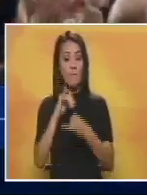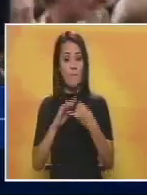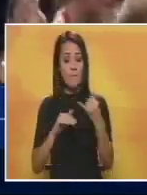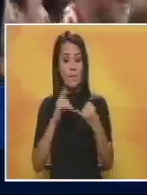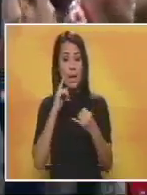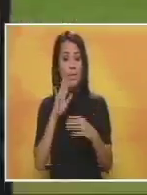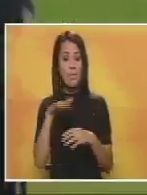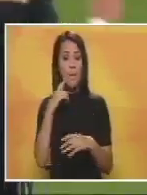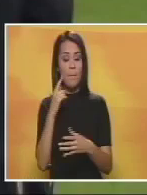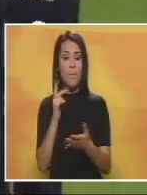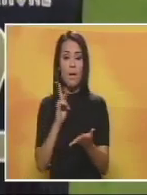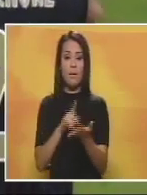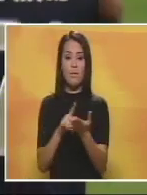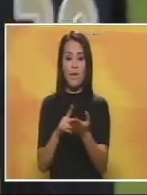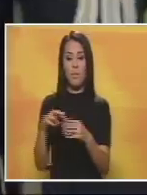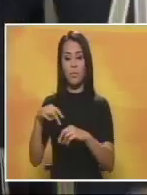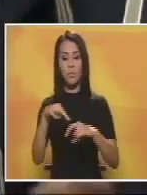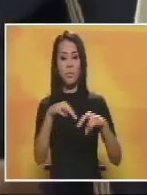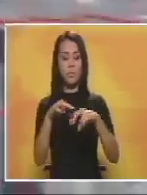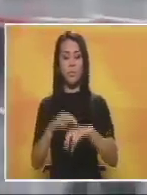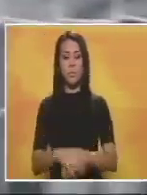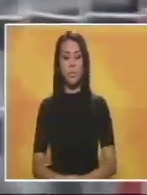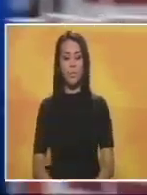del pase de Tadic.